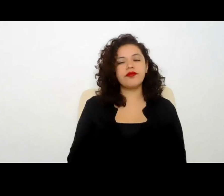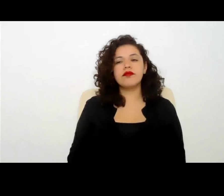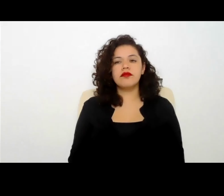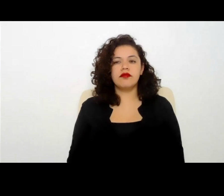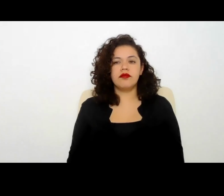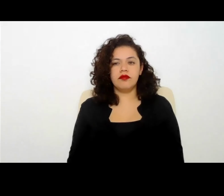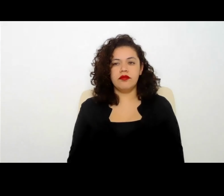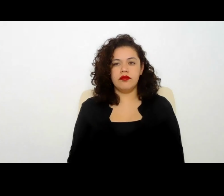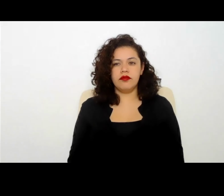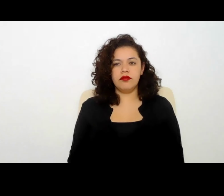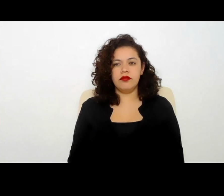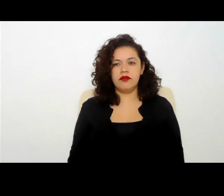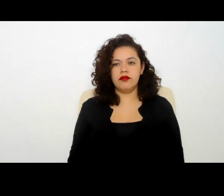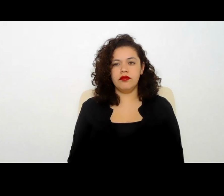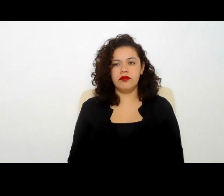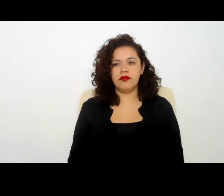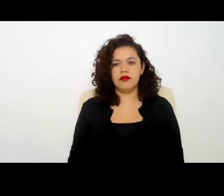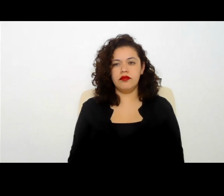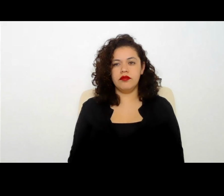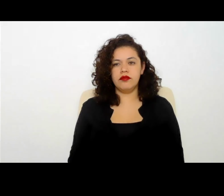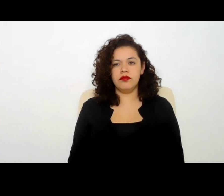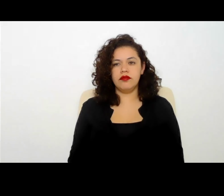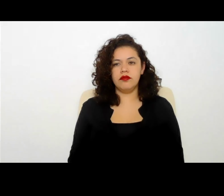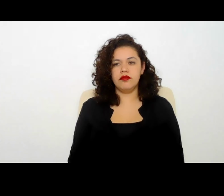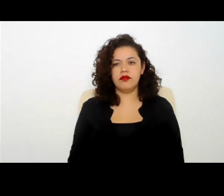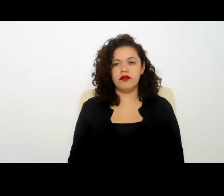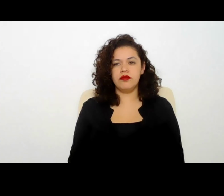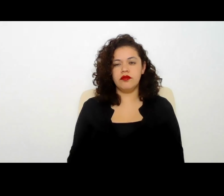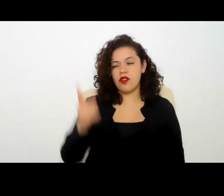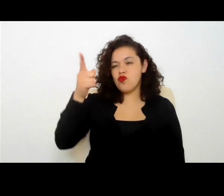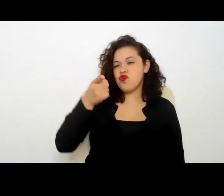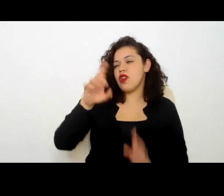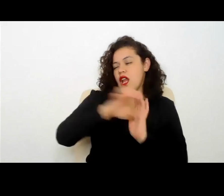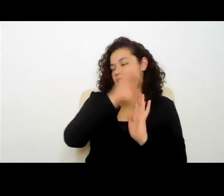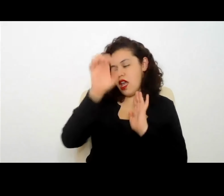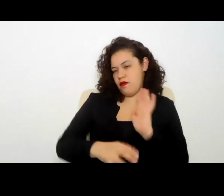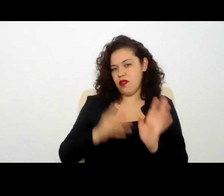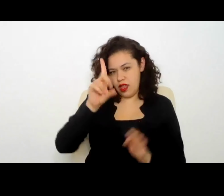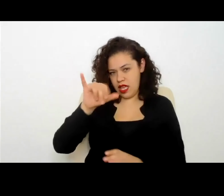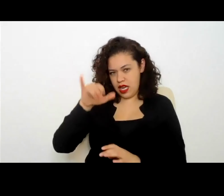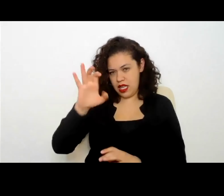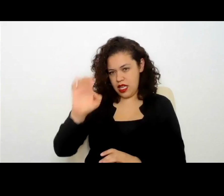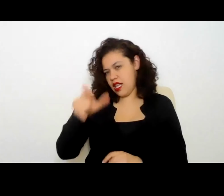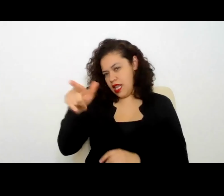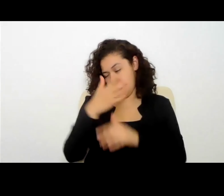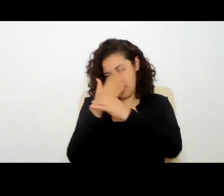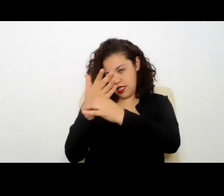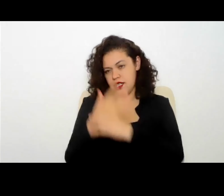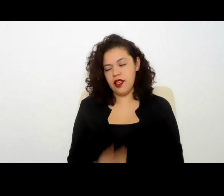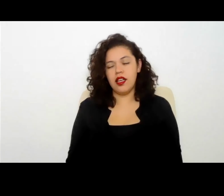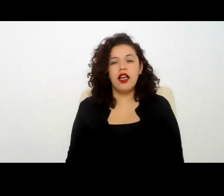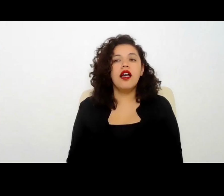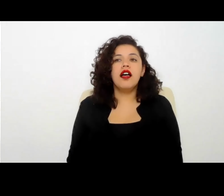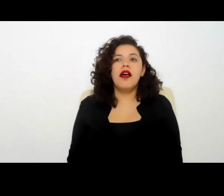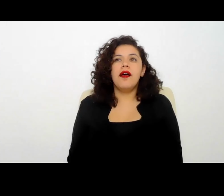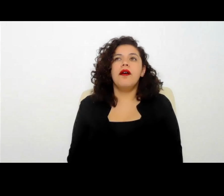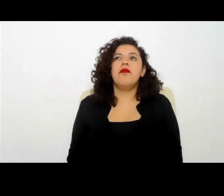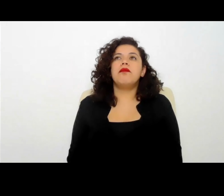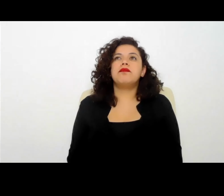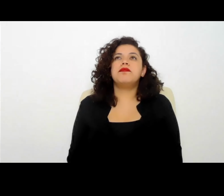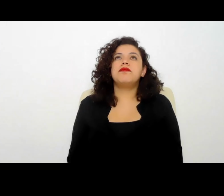platicamos. Sí, en el ejemplo que nos mencionaba Daniel, de que tenía